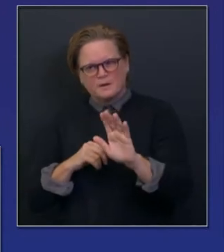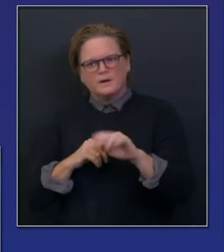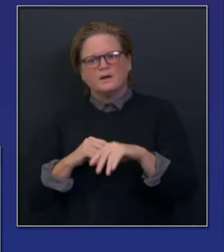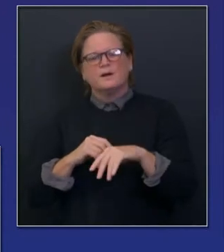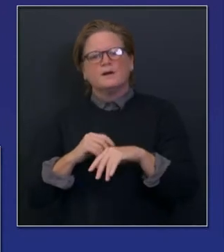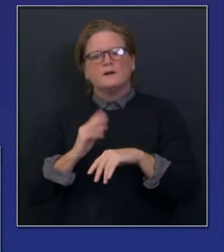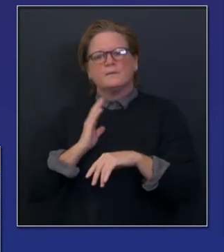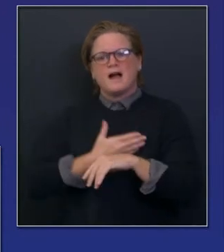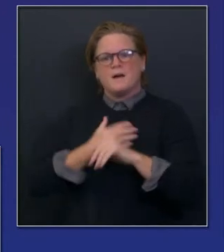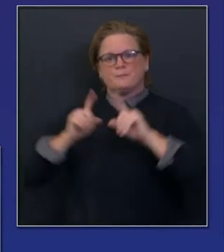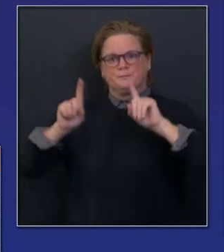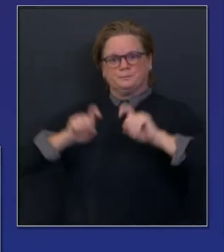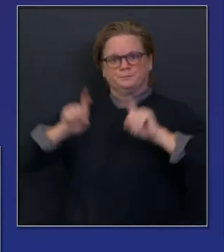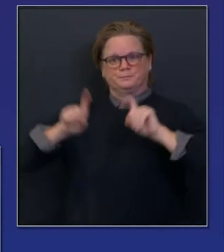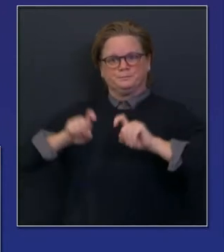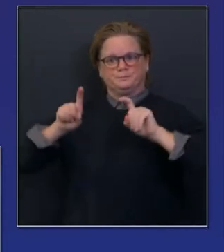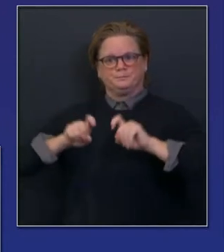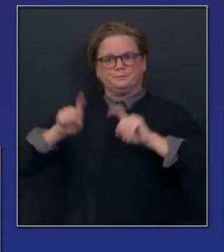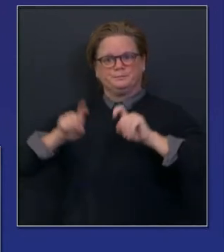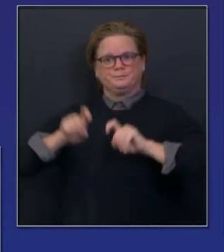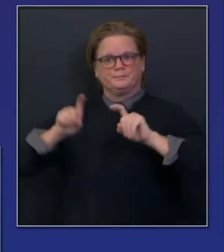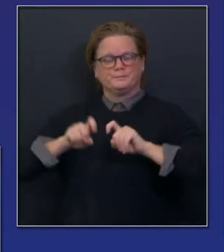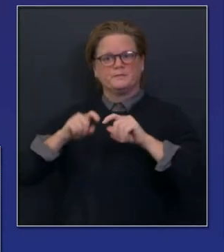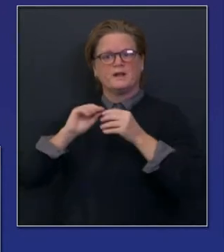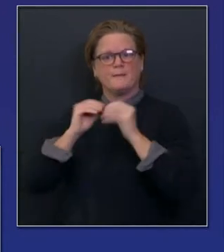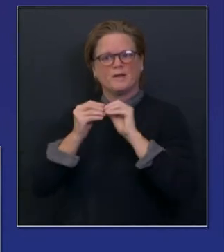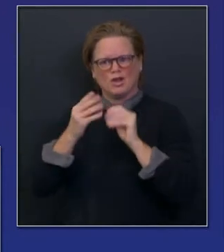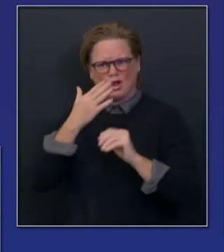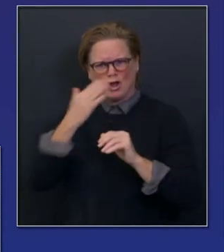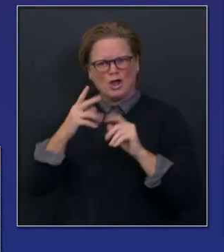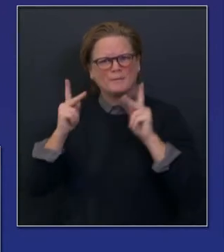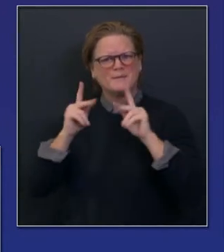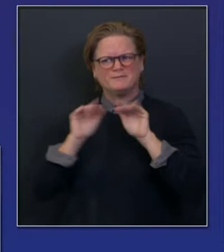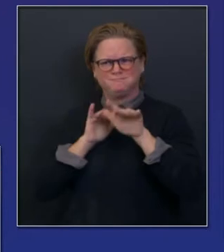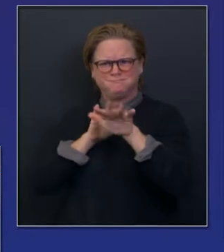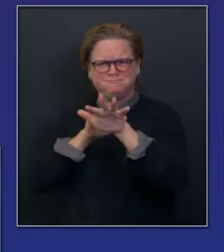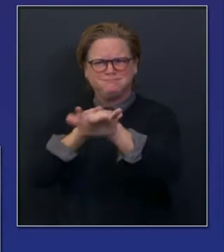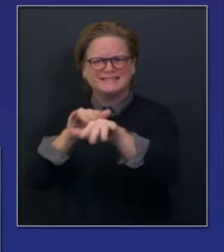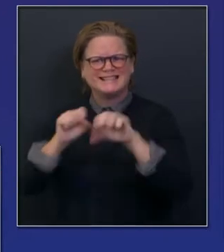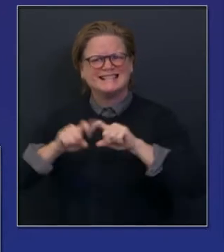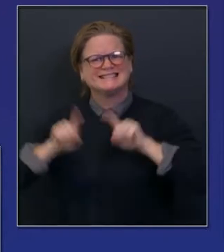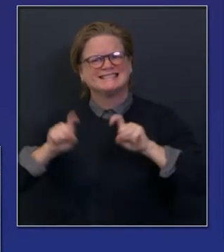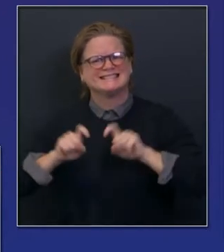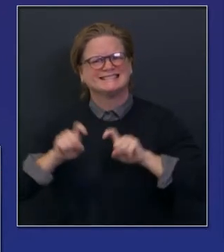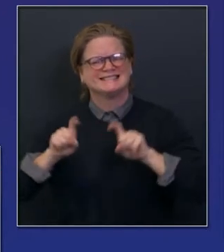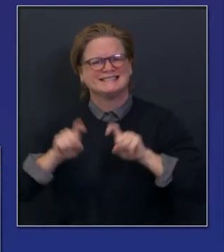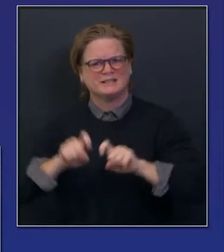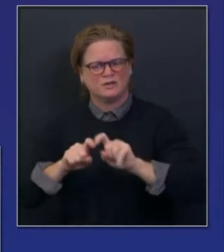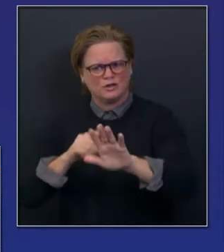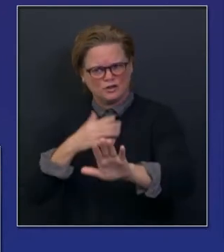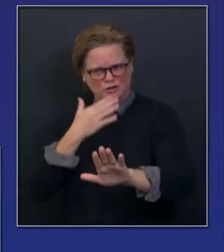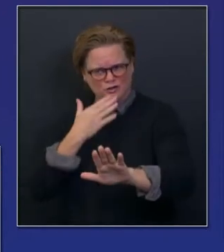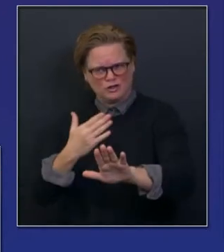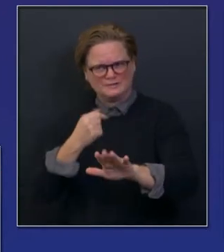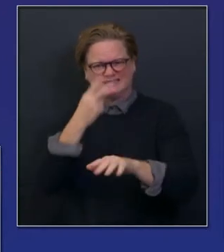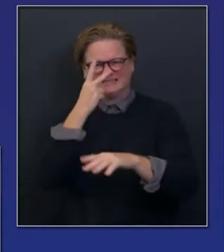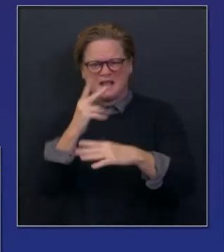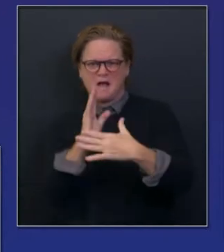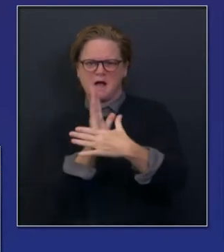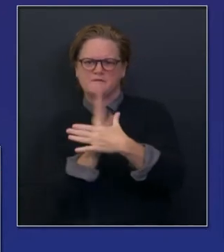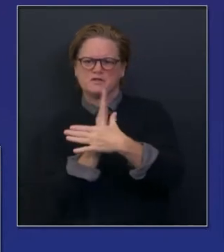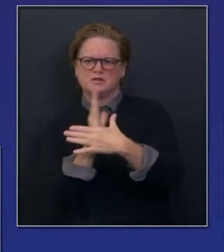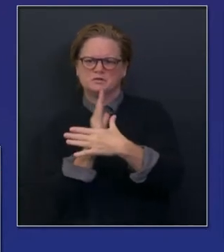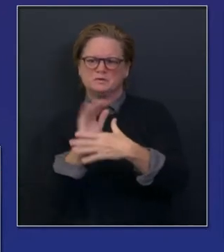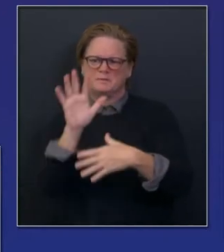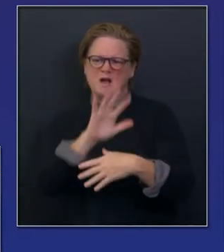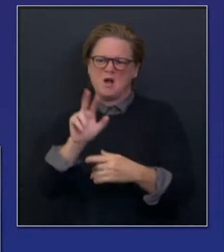aumentando el promedio de pruebas diarias. Hemos visto más de 300.000 pruebas como promedio de pruebas diarias en los últimos días.